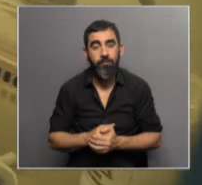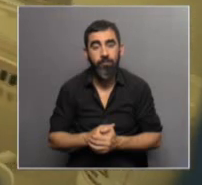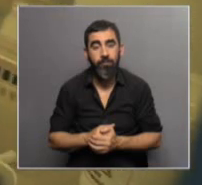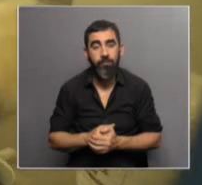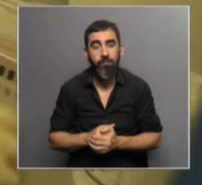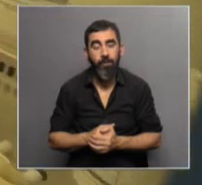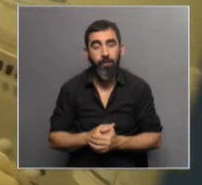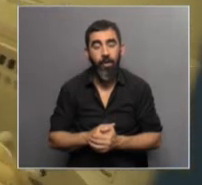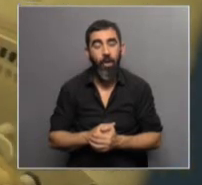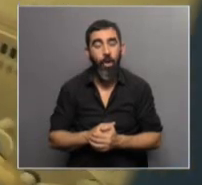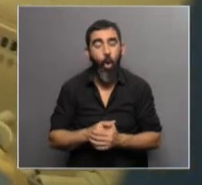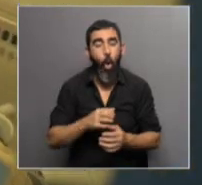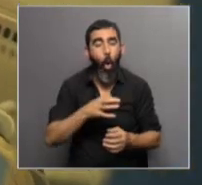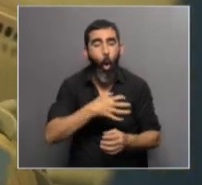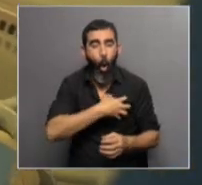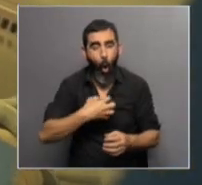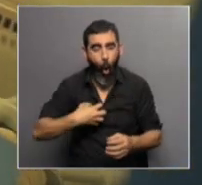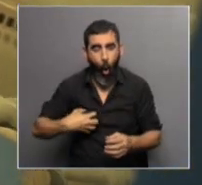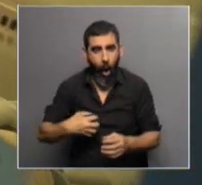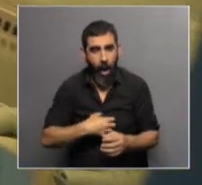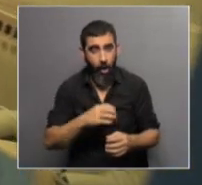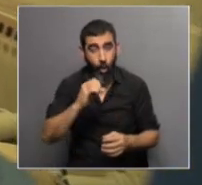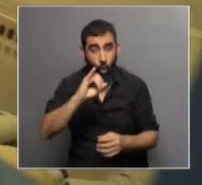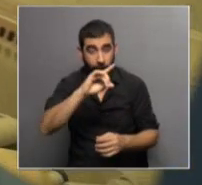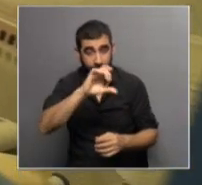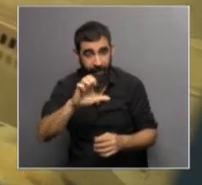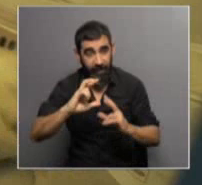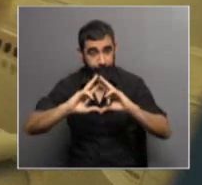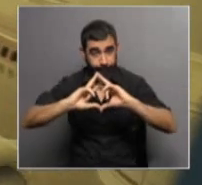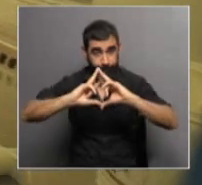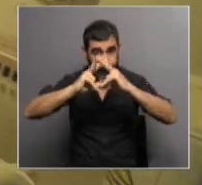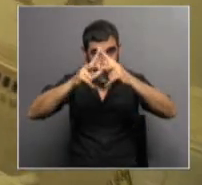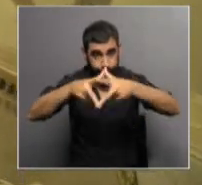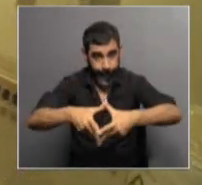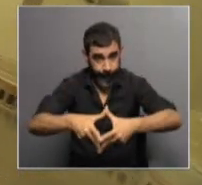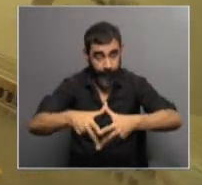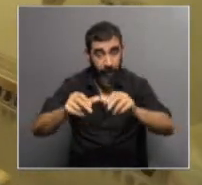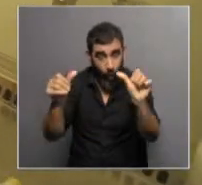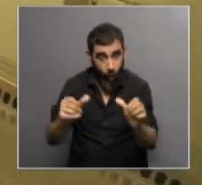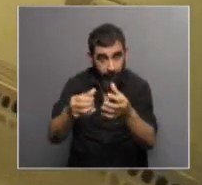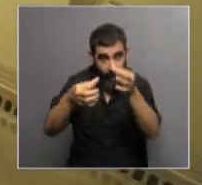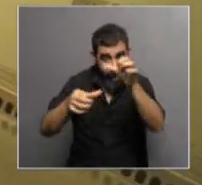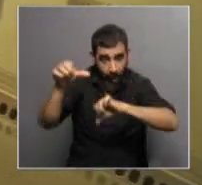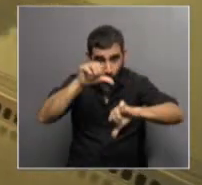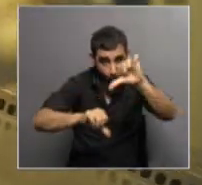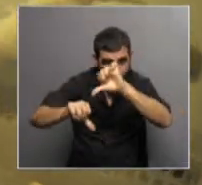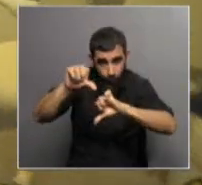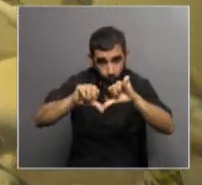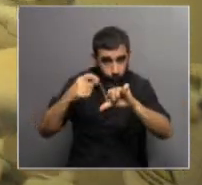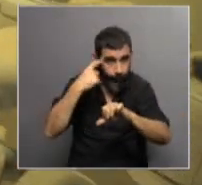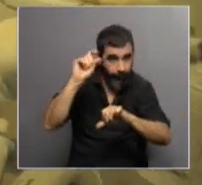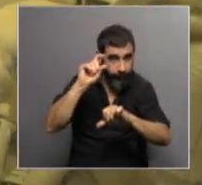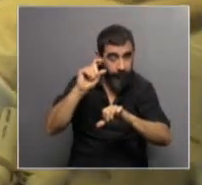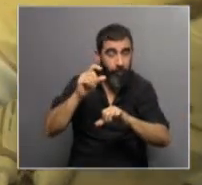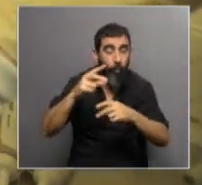los órganos y tes son estructuras tres tridimensionales que se generan en el laboratorio a